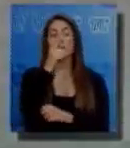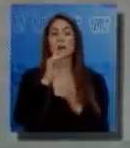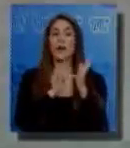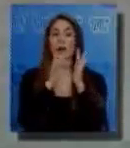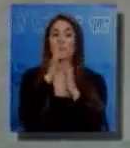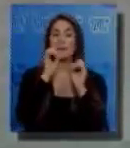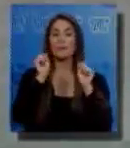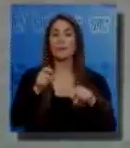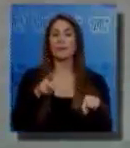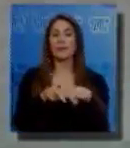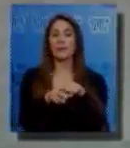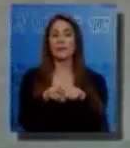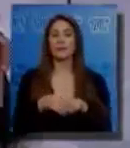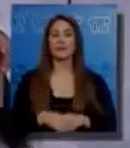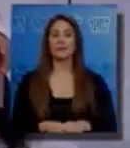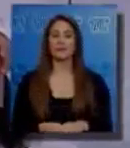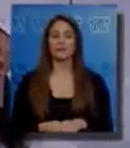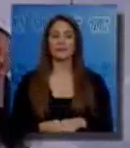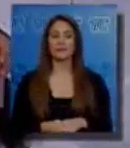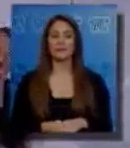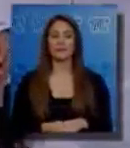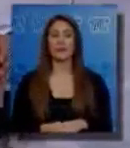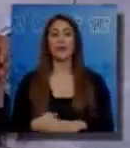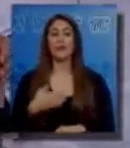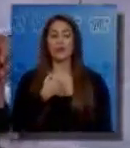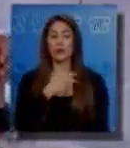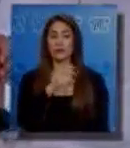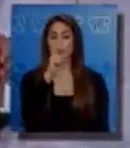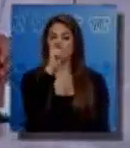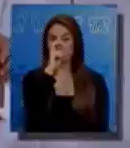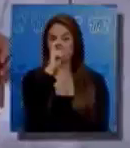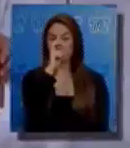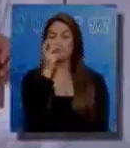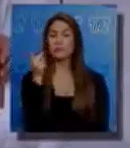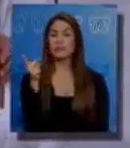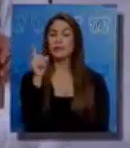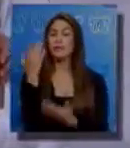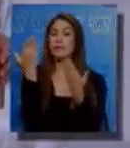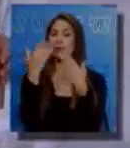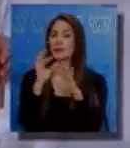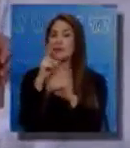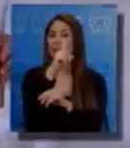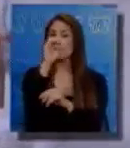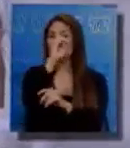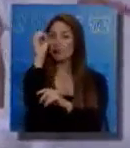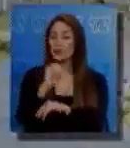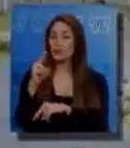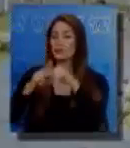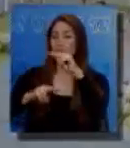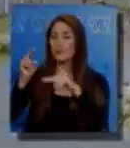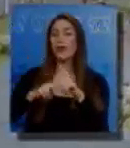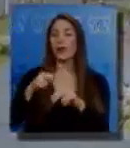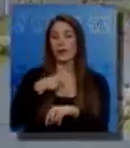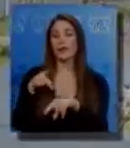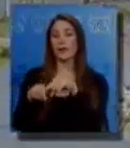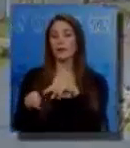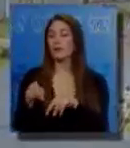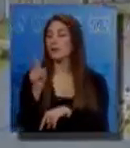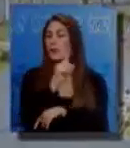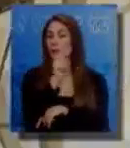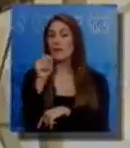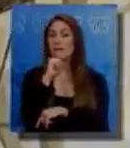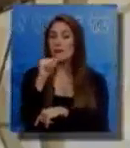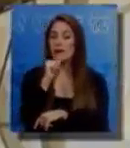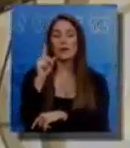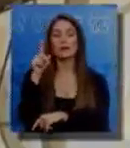podrían ser entregados a la ciudadanía. Como yo soy exigente y no me han terminado 100% la obra, no la inauguraré el día de